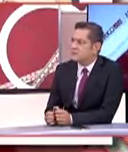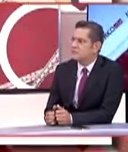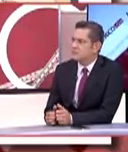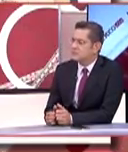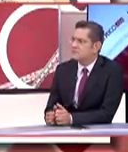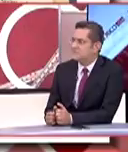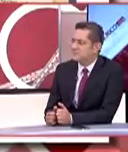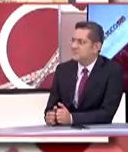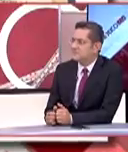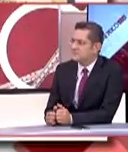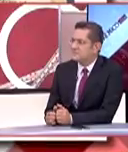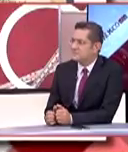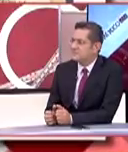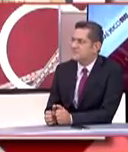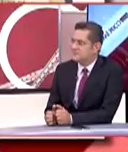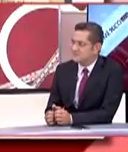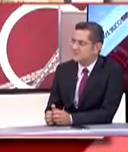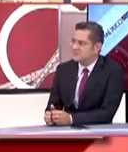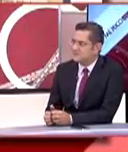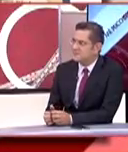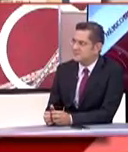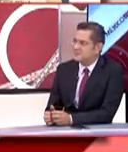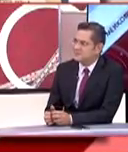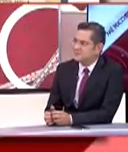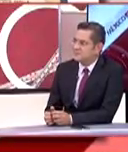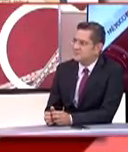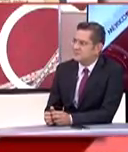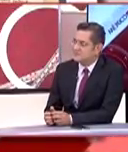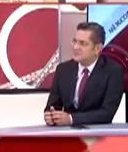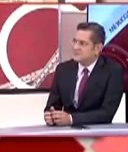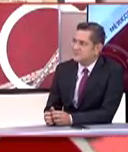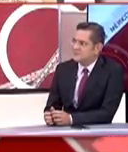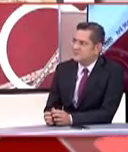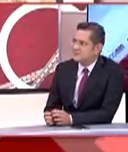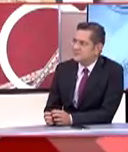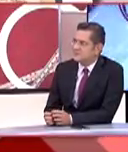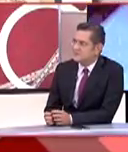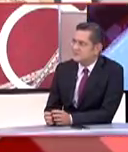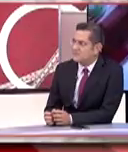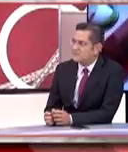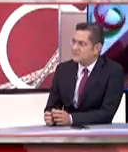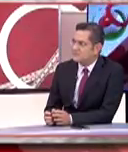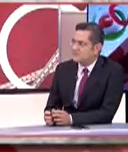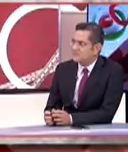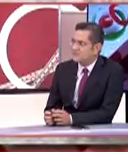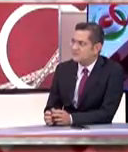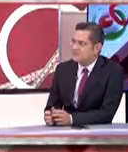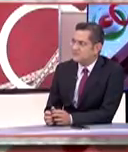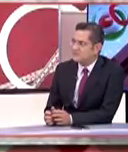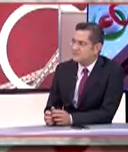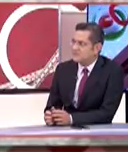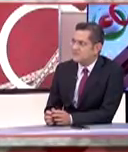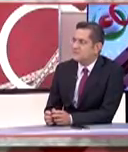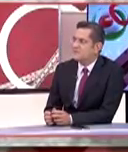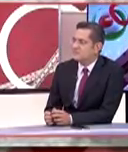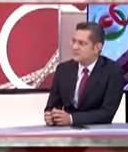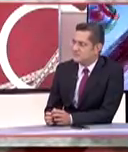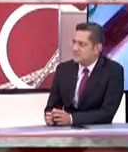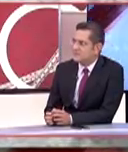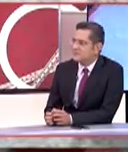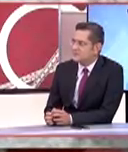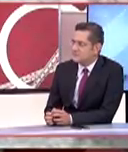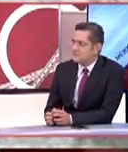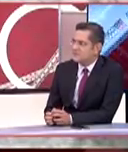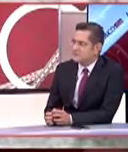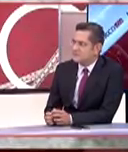los caballos, no otra cosa, no eran sus armas, eran los caballos. Cuando ellos se apropiaron de sus caballos, los españoles no pudieron hacer nada con todas sus armaduras y etcétera,